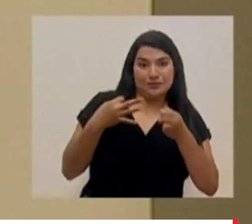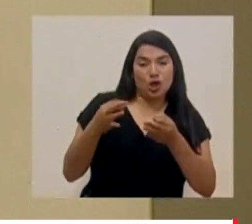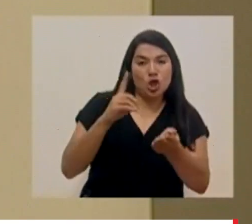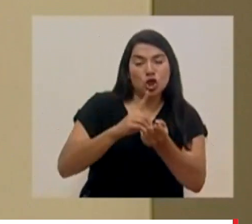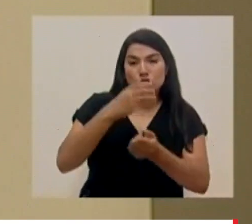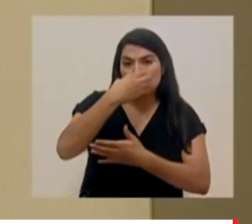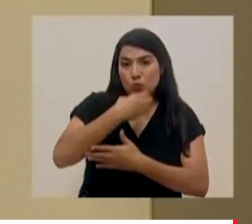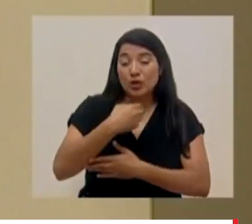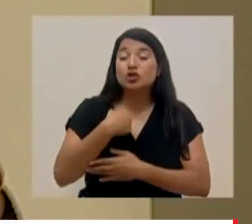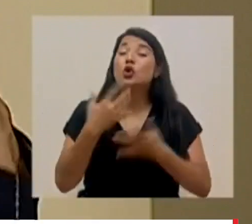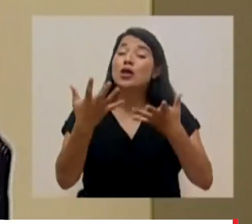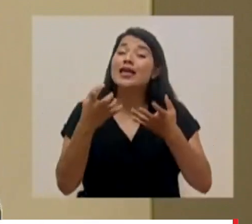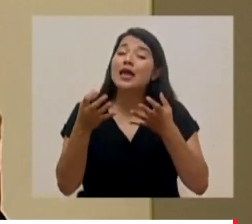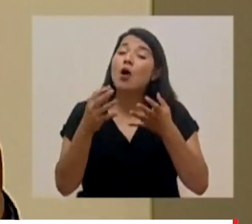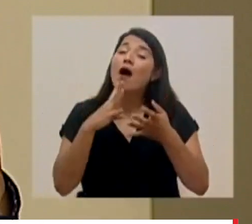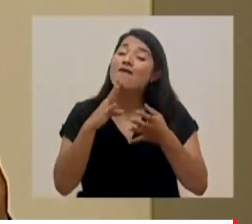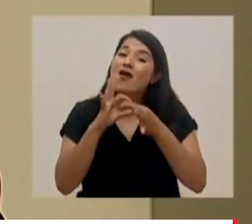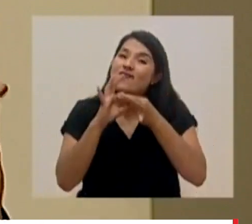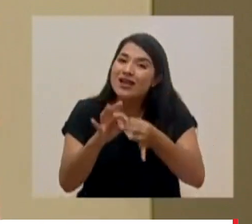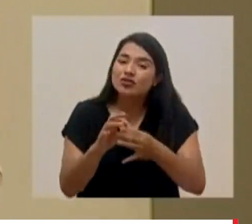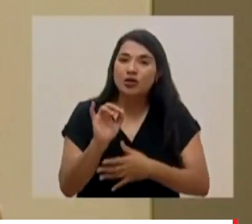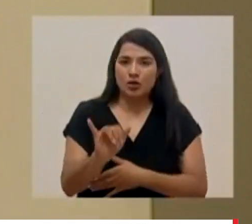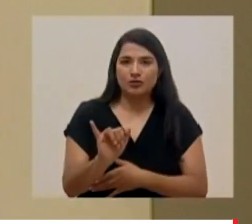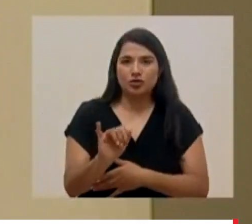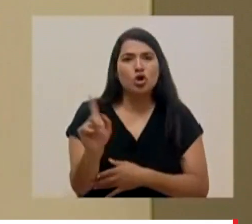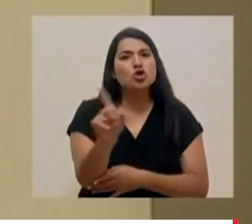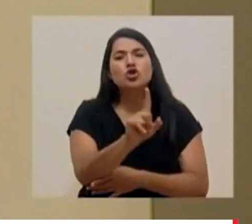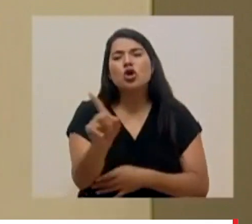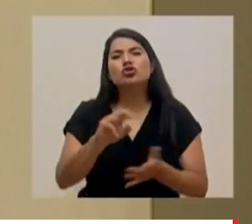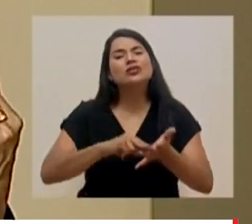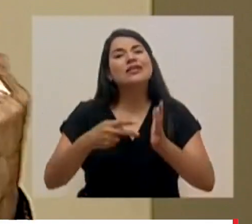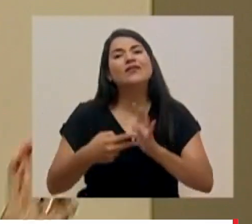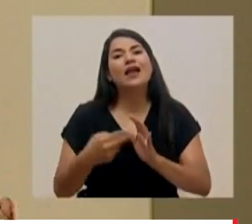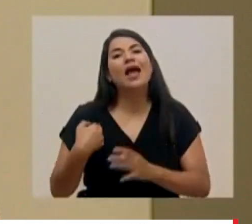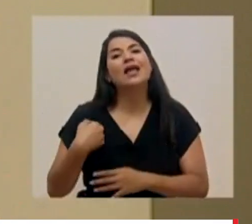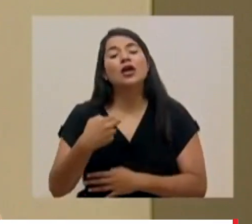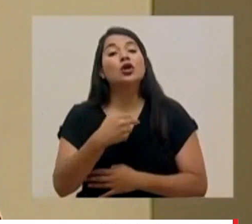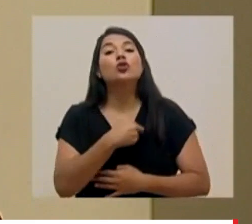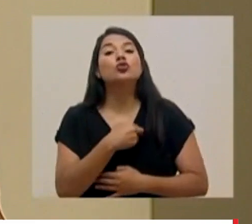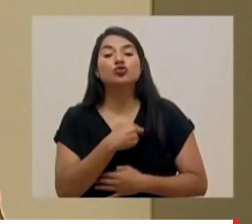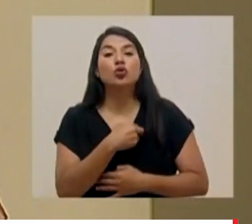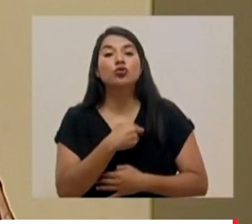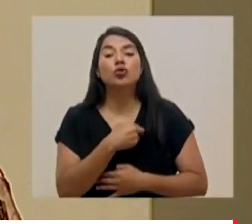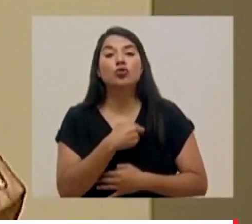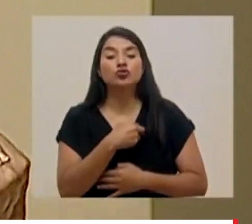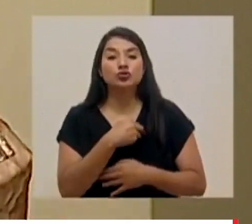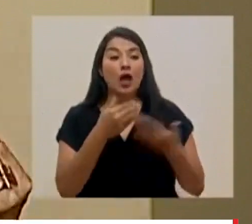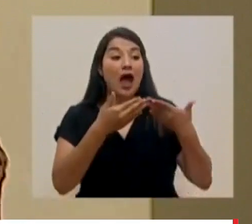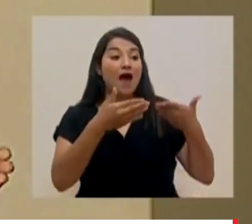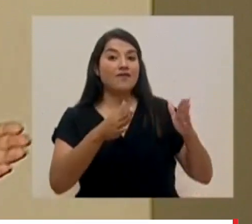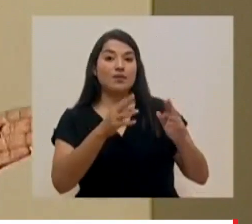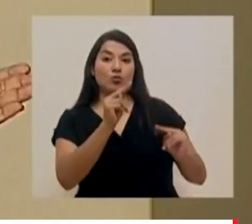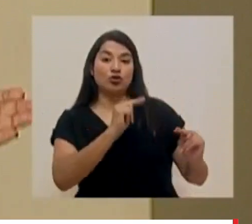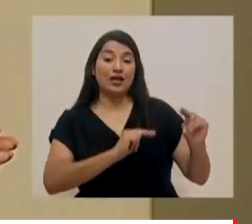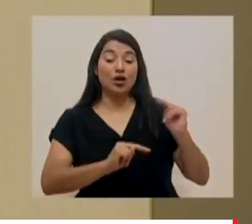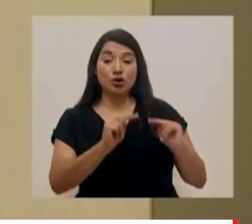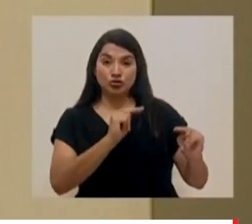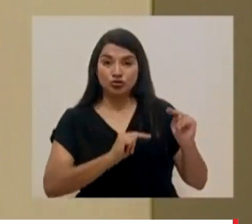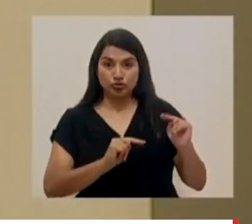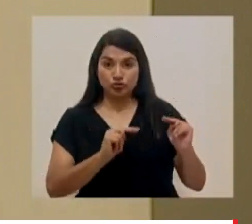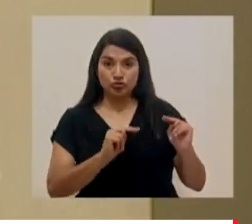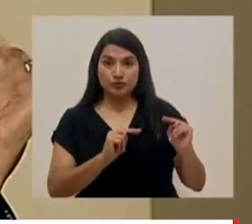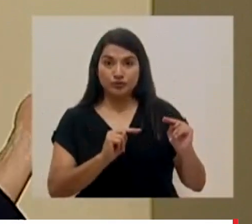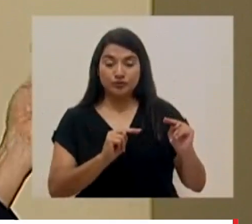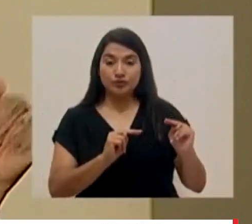referirme puntualmente a eso. No es que nos fuimos esperando a aperturar actividades económicas un día, no, es que había